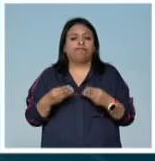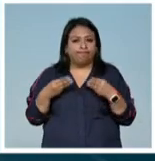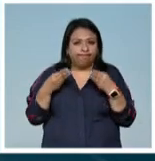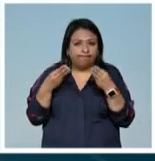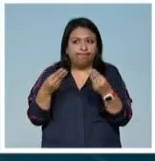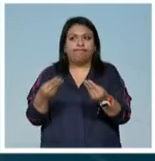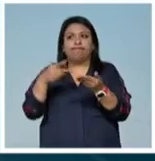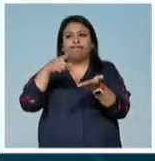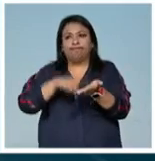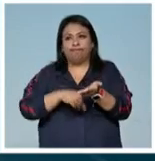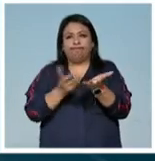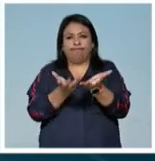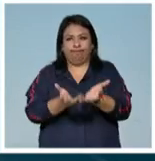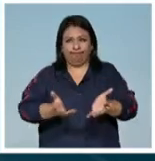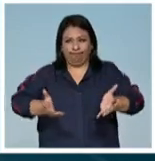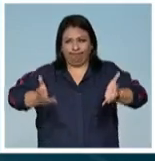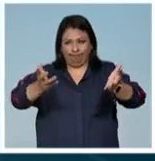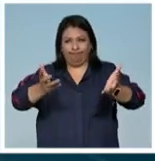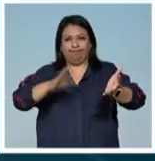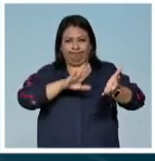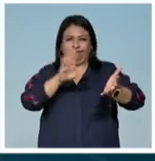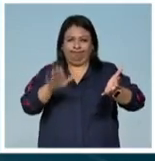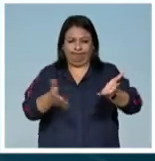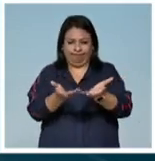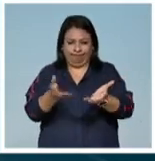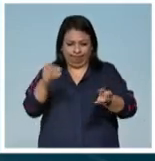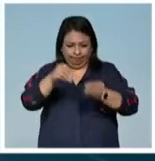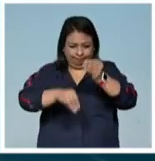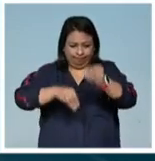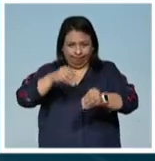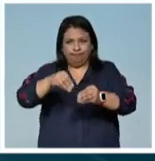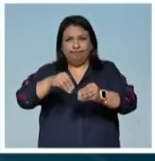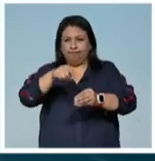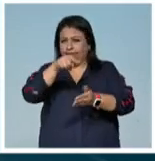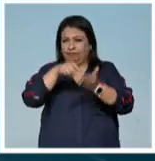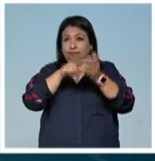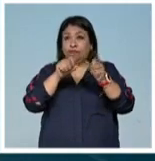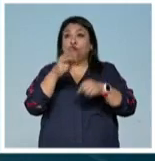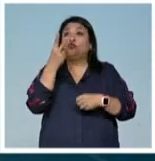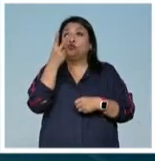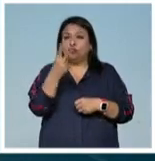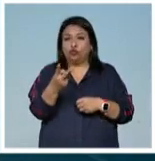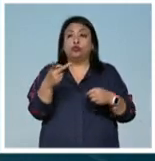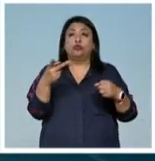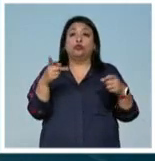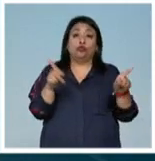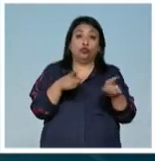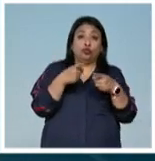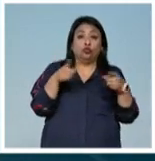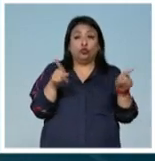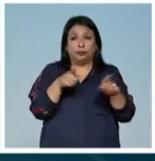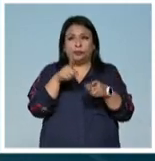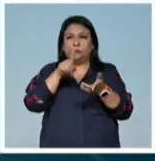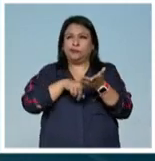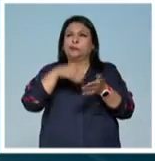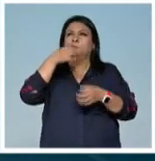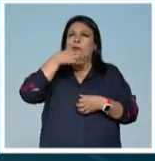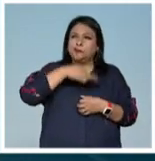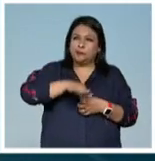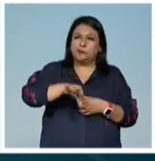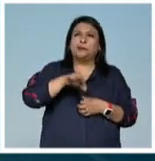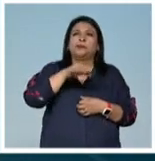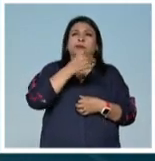ofrendados dentro de unas vasijas mortuorias que están en este espacio, dos de ellos son músicos. Y dentro de las festividades, tanto